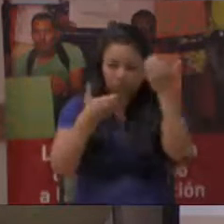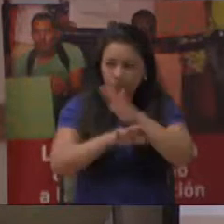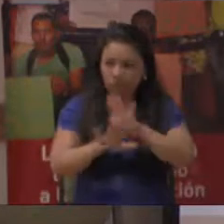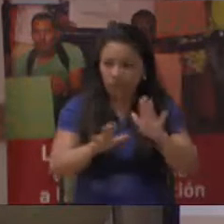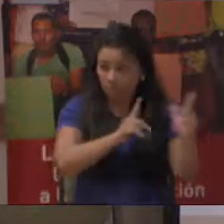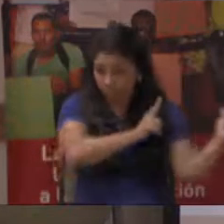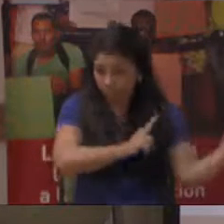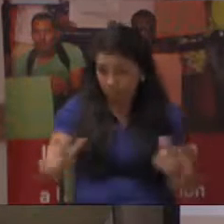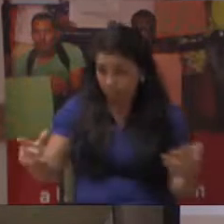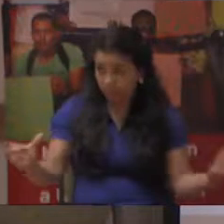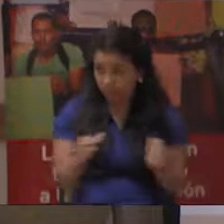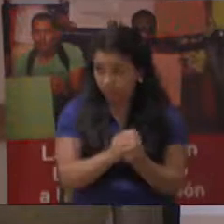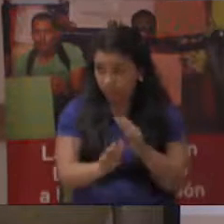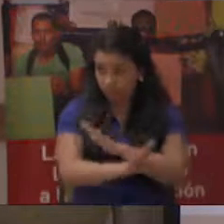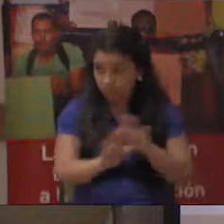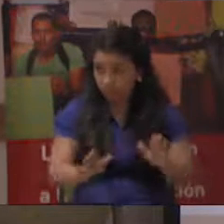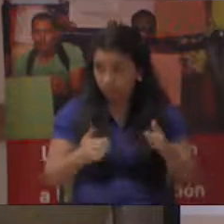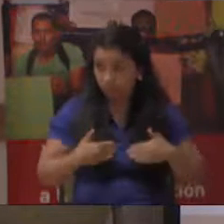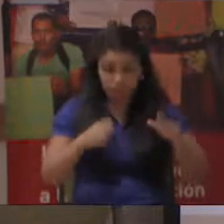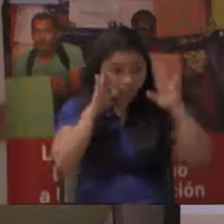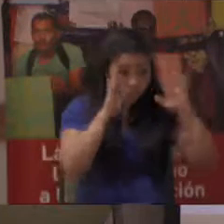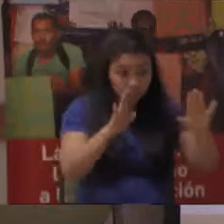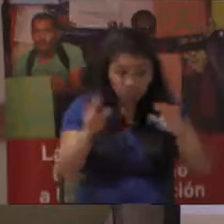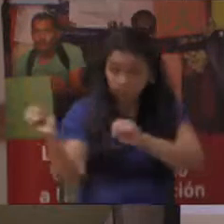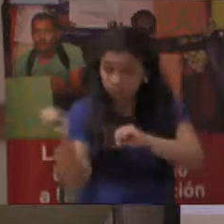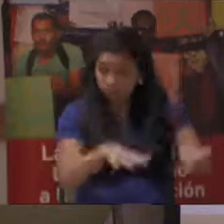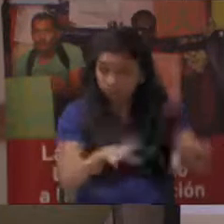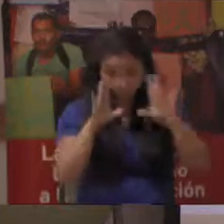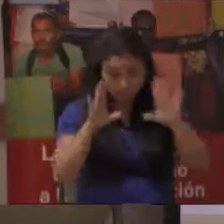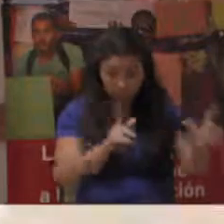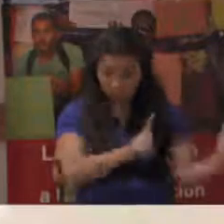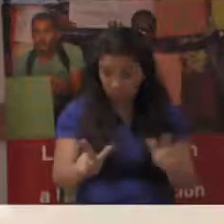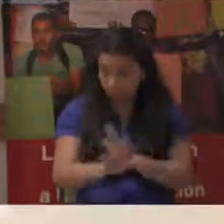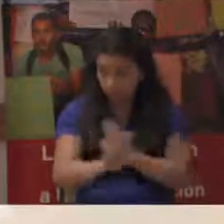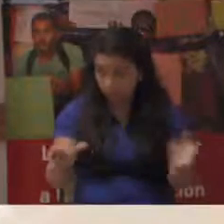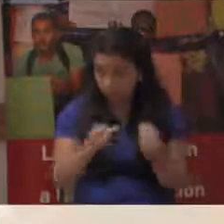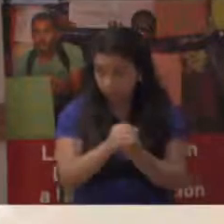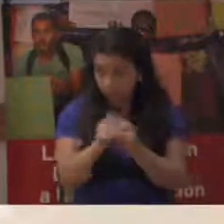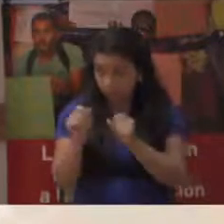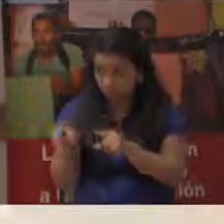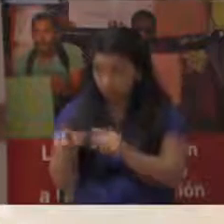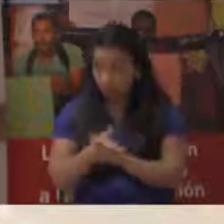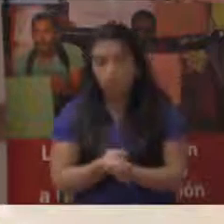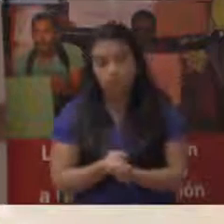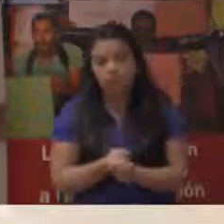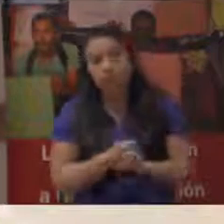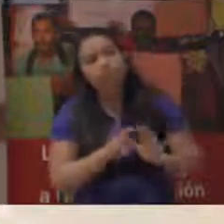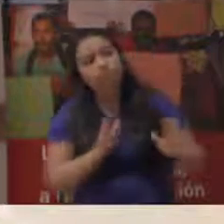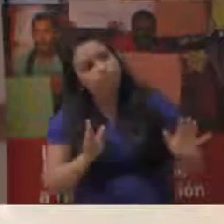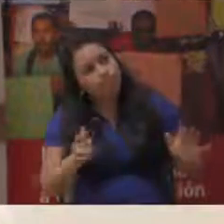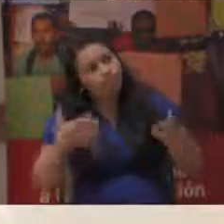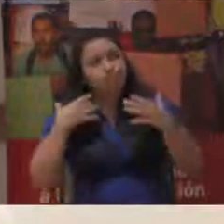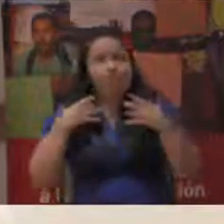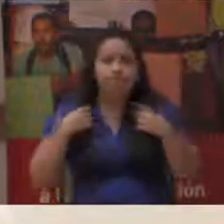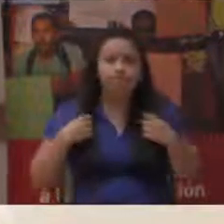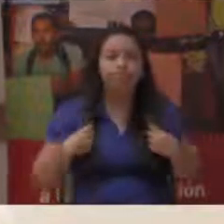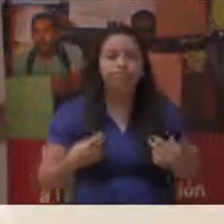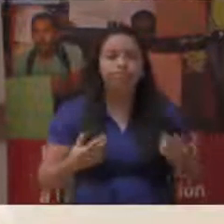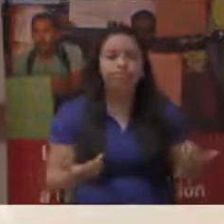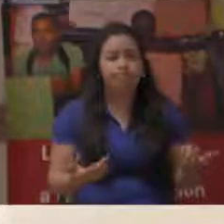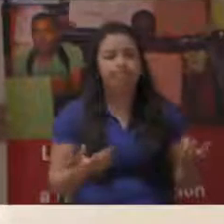lista la reintegración para atender a los desmovilizados? Bueno, yo creo que esto tiene varios matices.